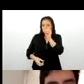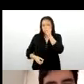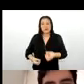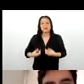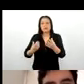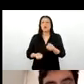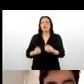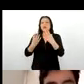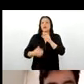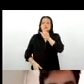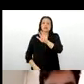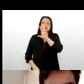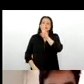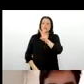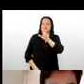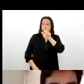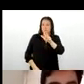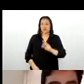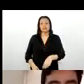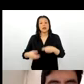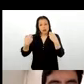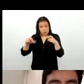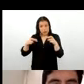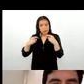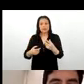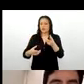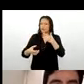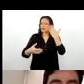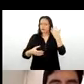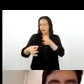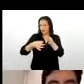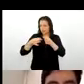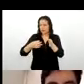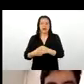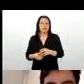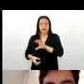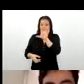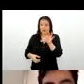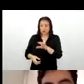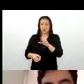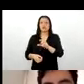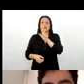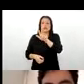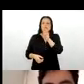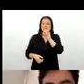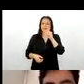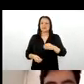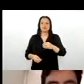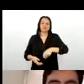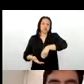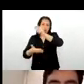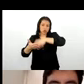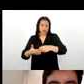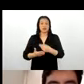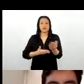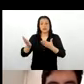363 derechos, que es lo que estaba mencionando, de los cuales tenemos 300 contratos de servicio turístico,